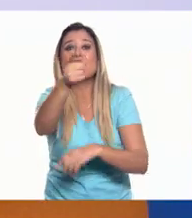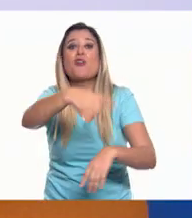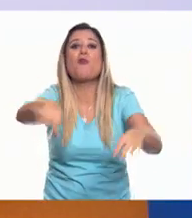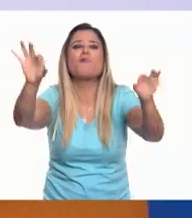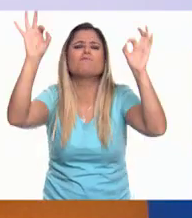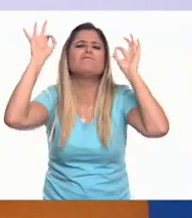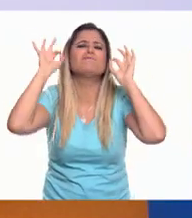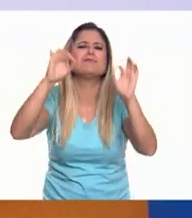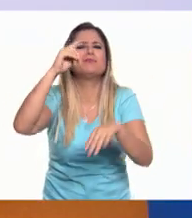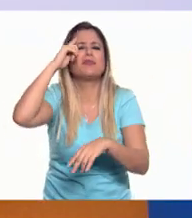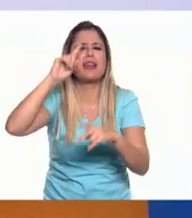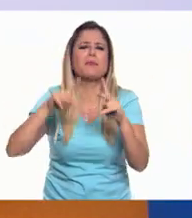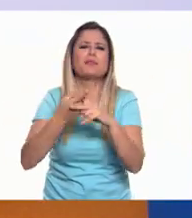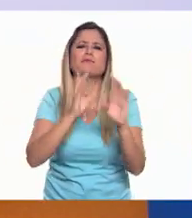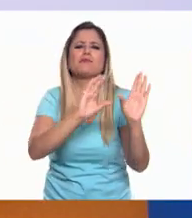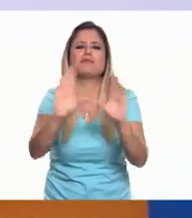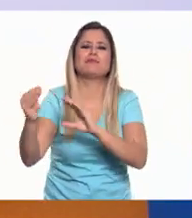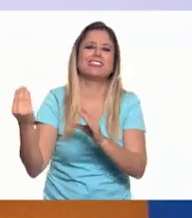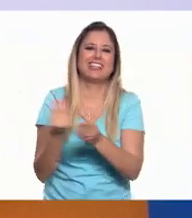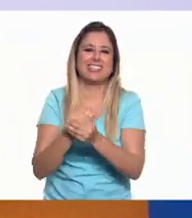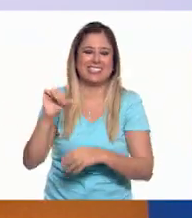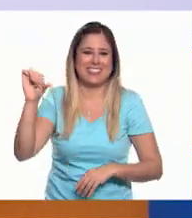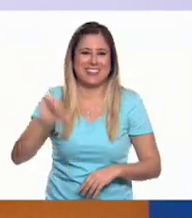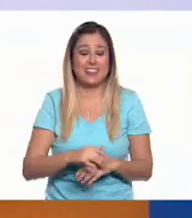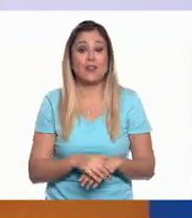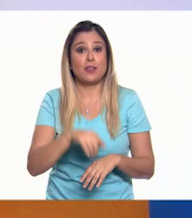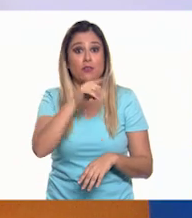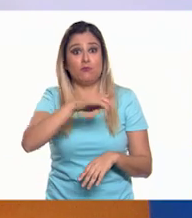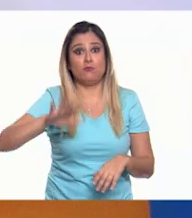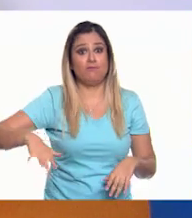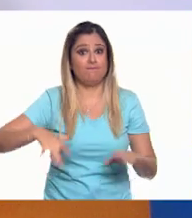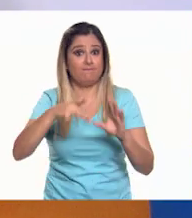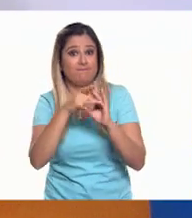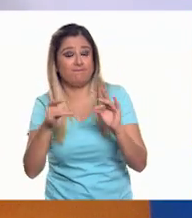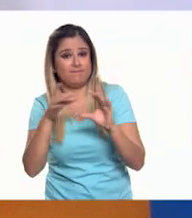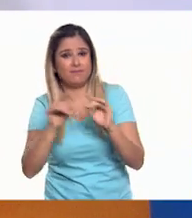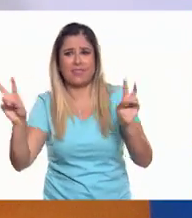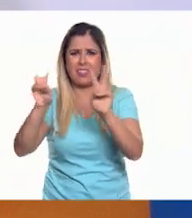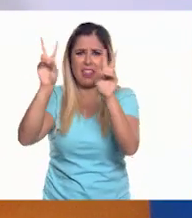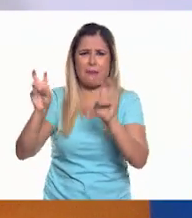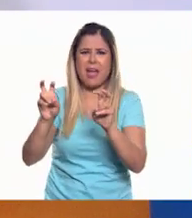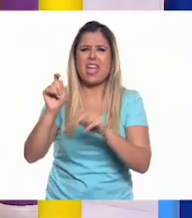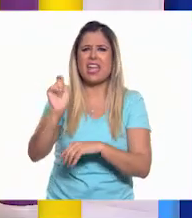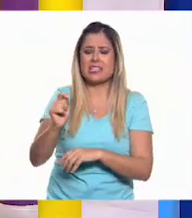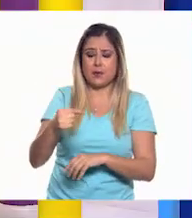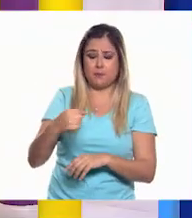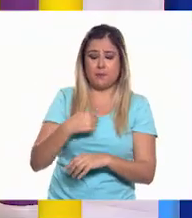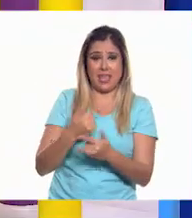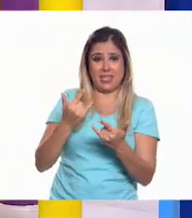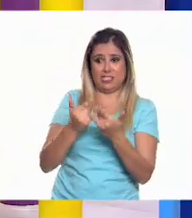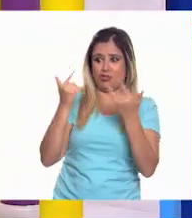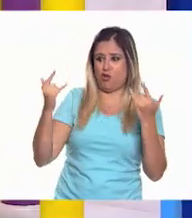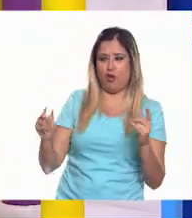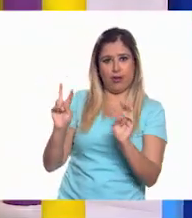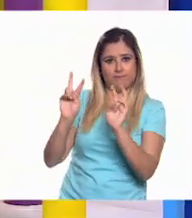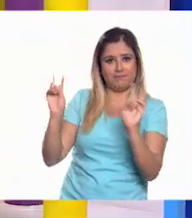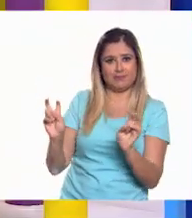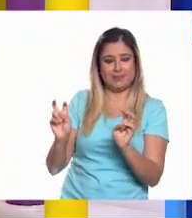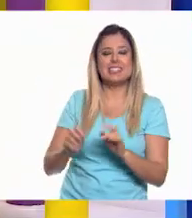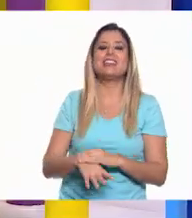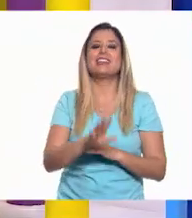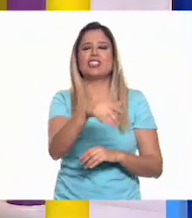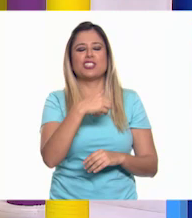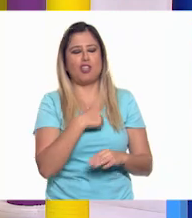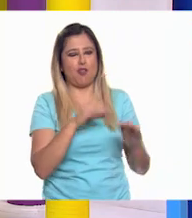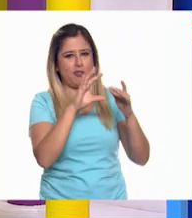listas y listos para empezar su sesión del día de hoy. Dijiste que el tema es, ¿esta es mi historia? Sí, y yo les voy a contar la historia